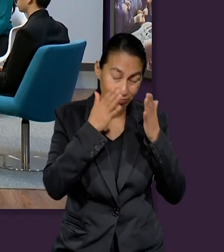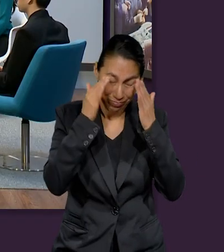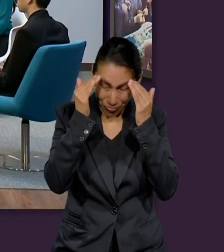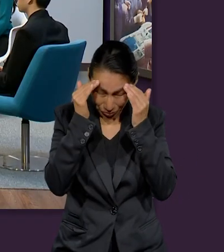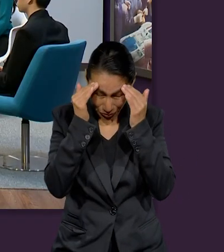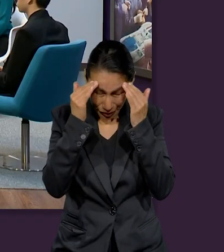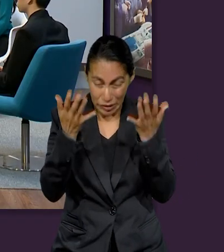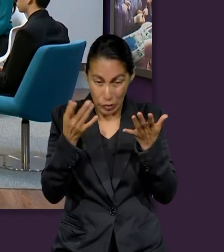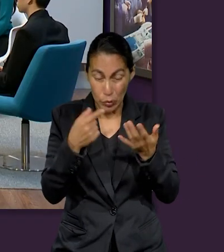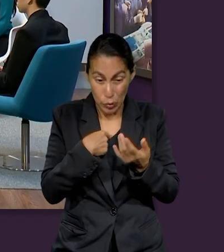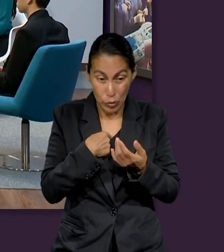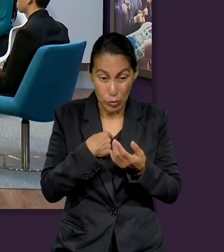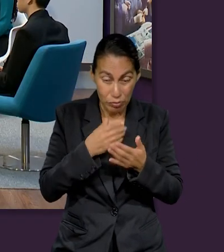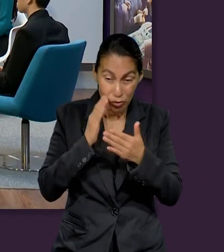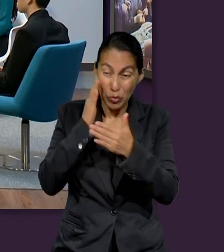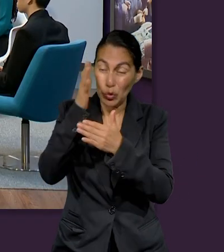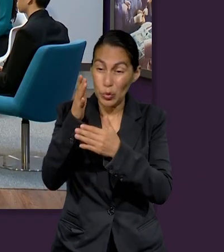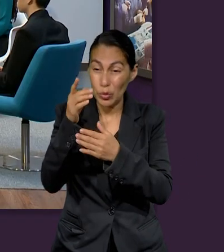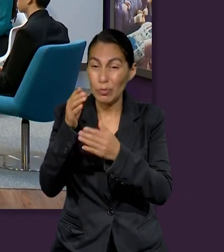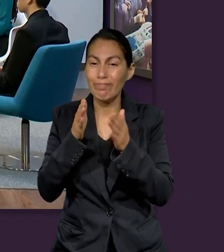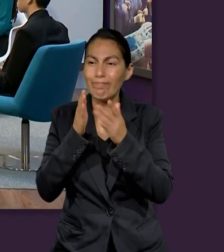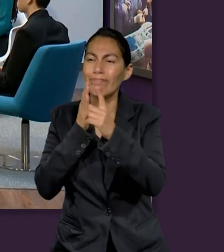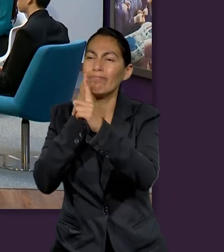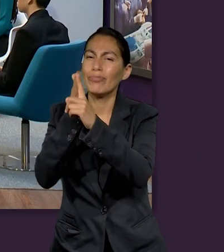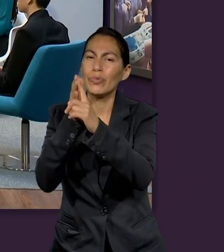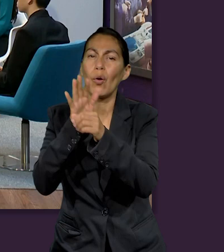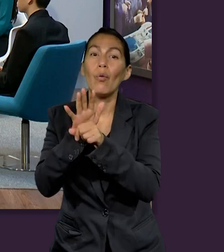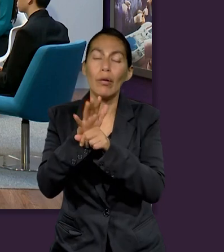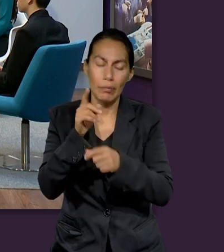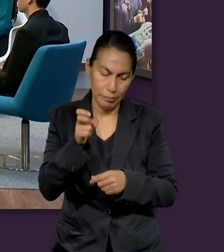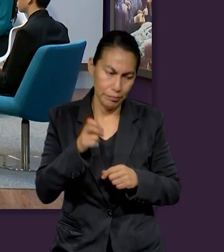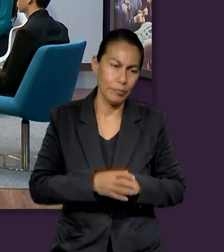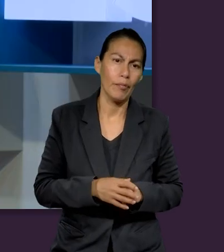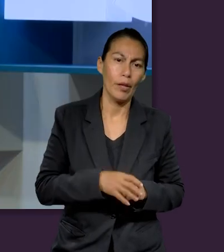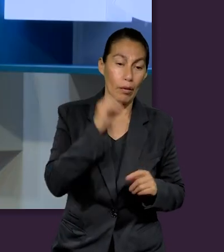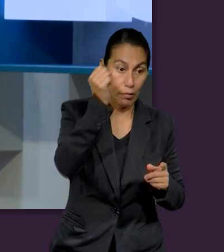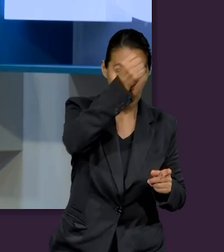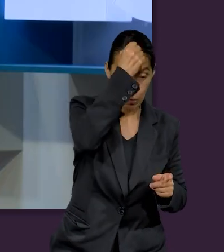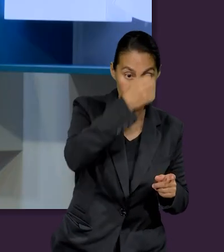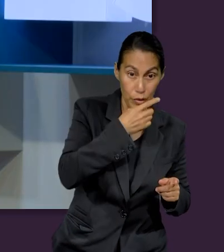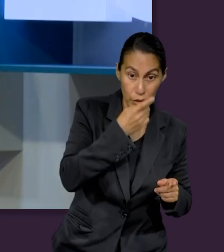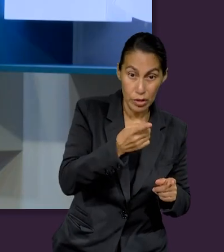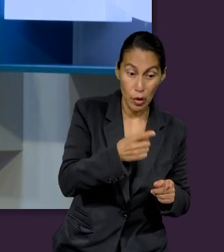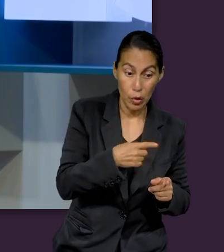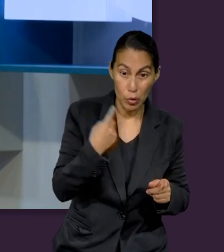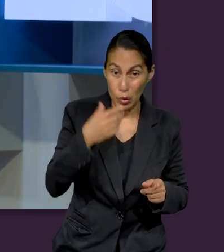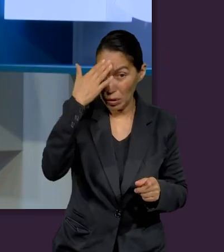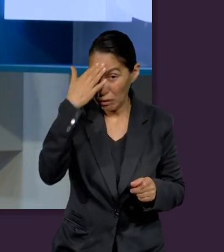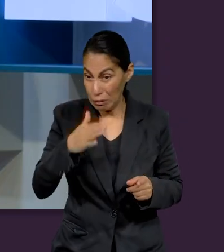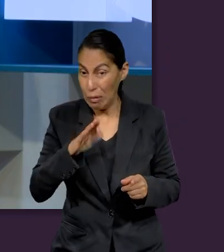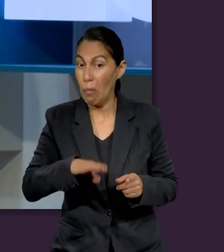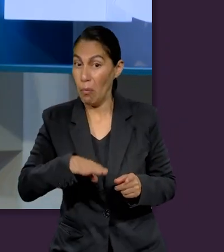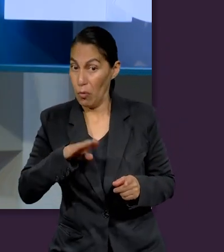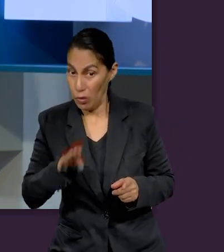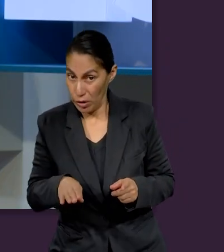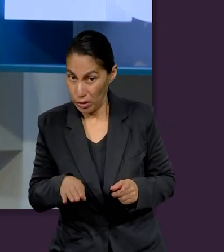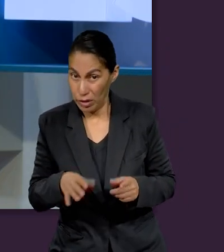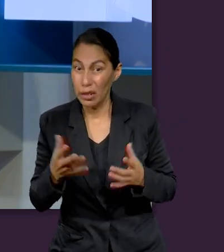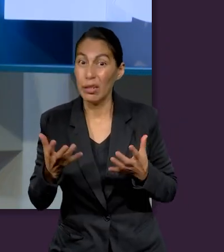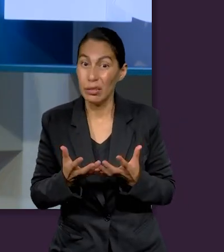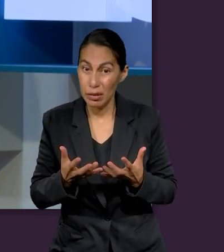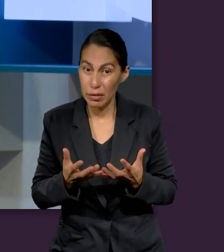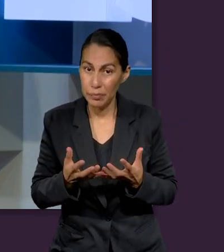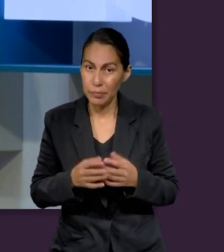que tenemos que tener noción de que algún día vamos a morir Pero ahora esta siguiente parte nos habla de la noción que tenemos que tener después de la muerte